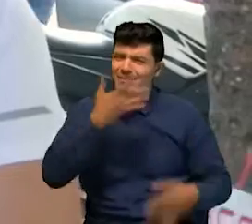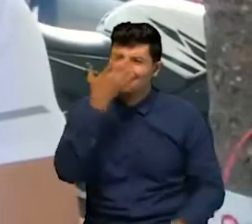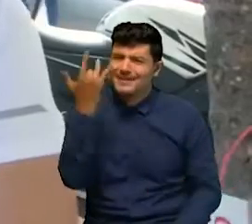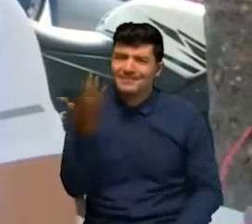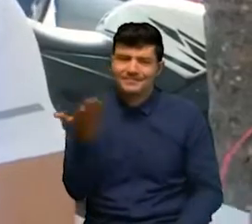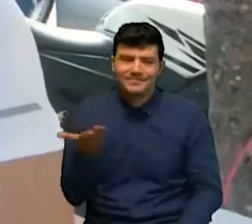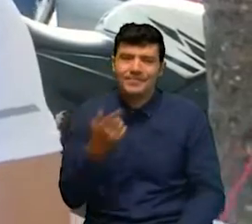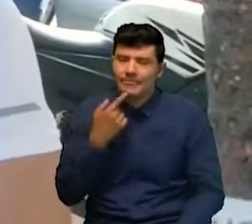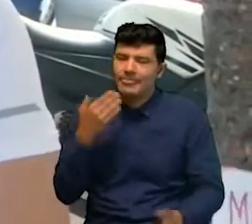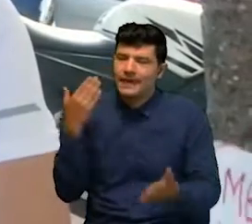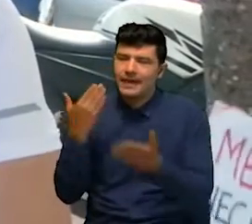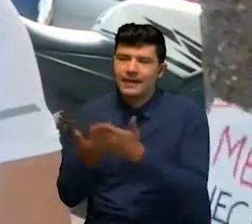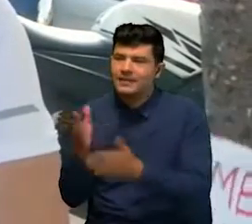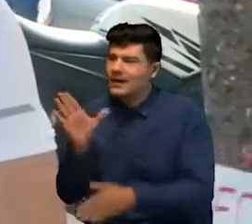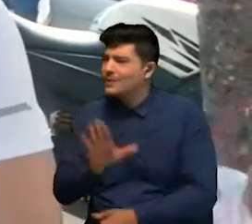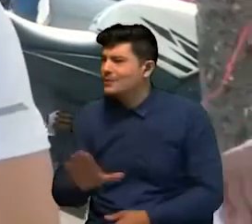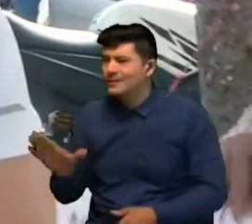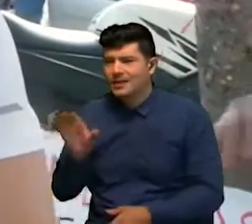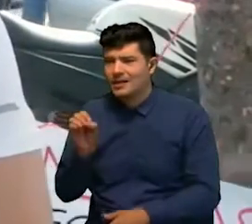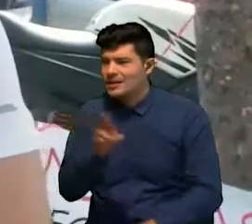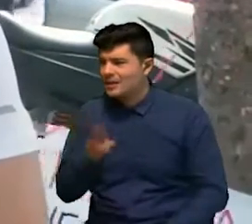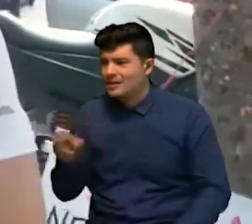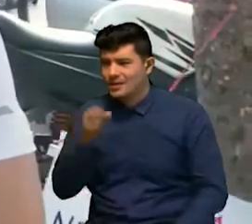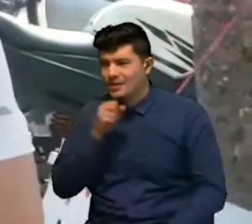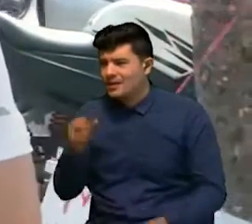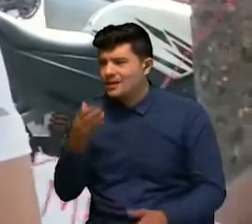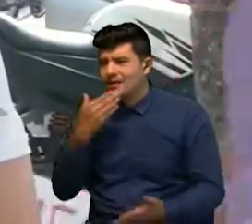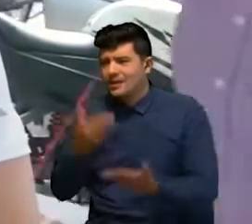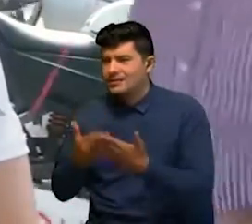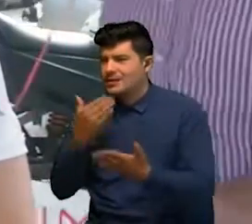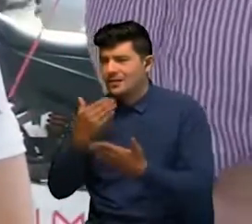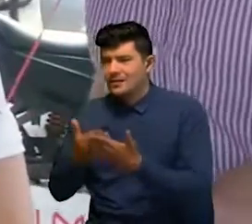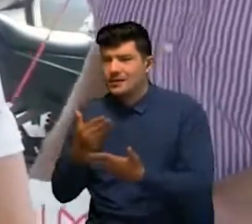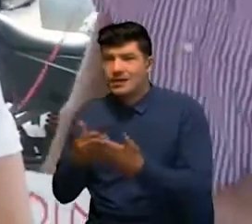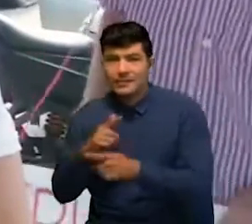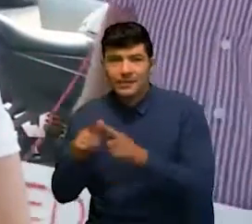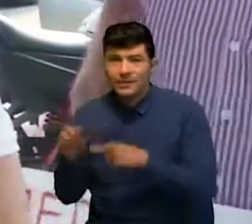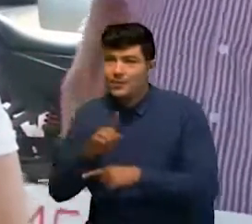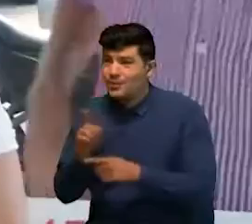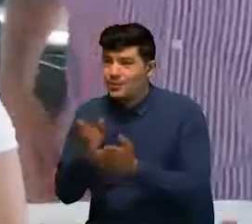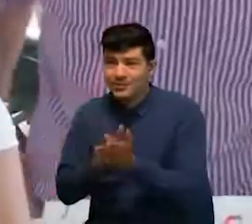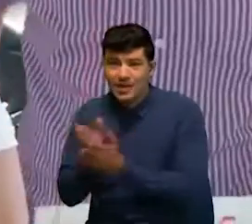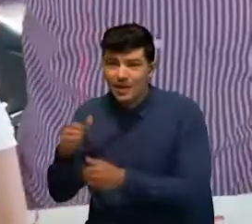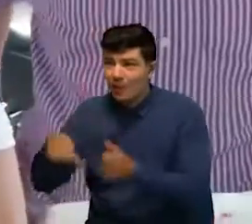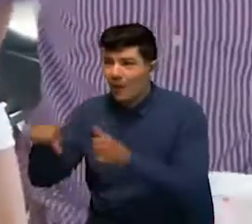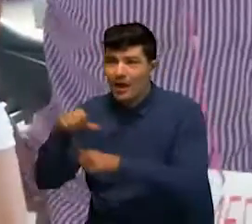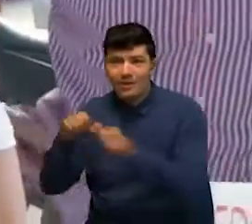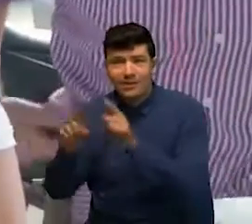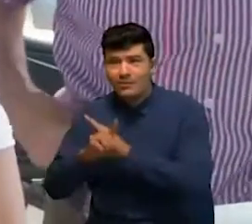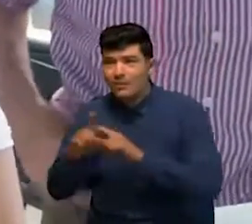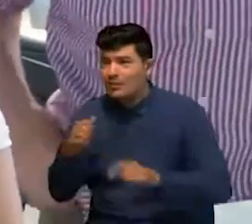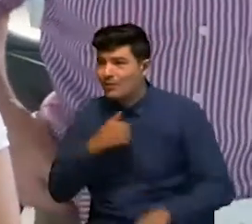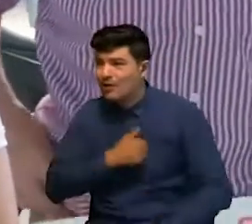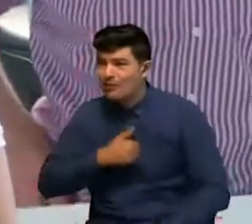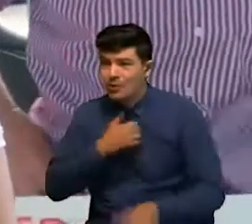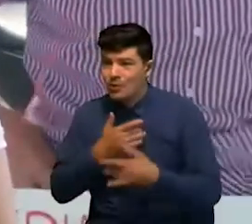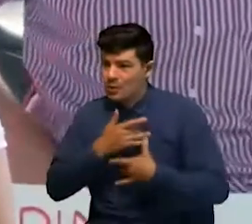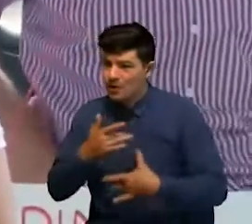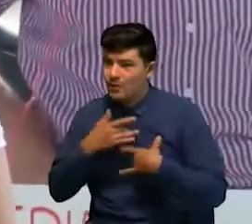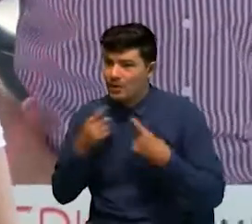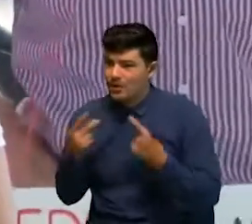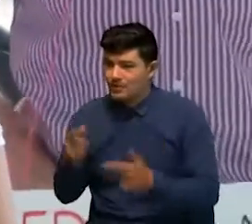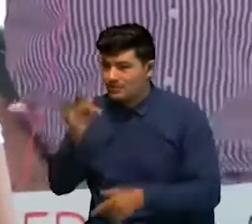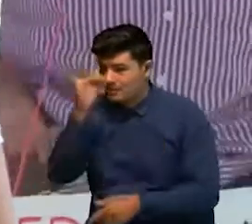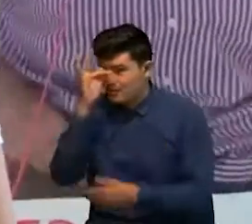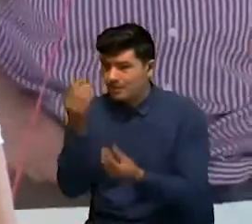contenta y que no siga está está está bien para qué hay que hacer tan tremenda y que le colaboren que en el hospital hay